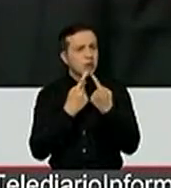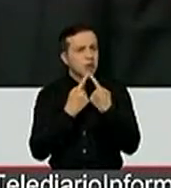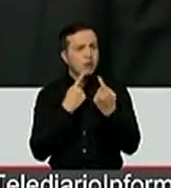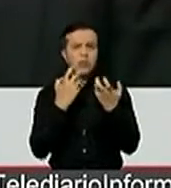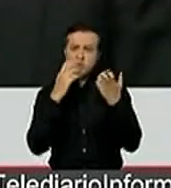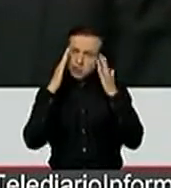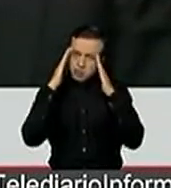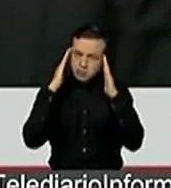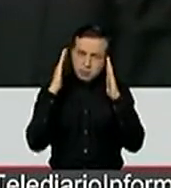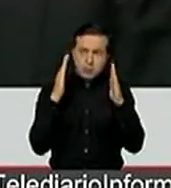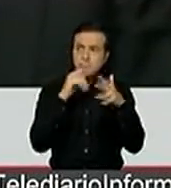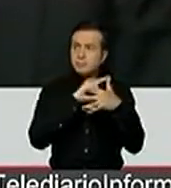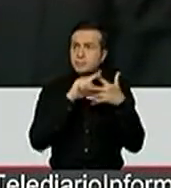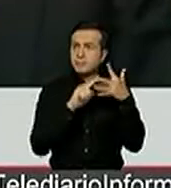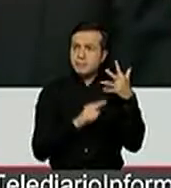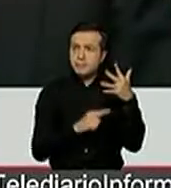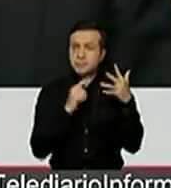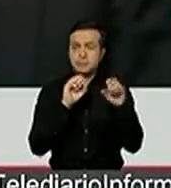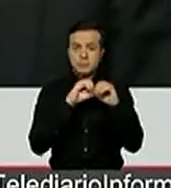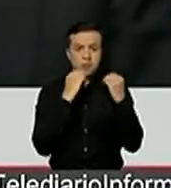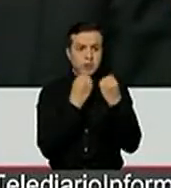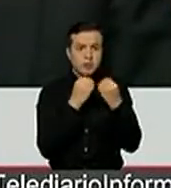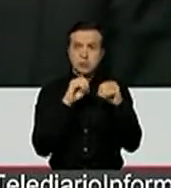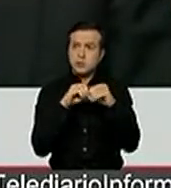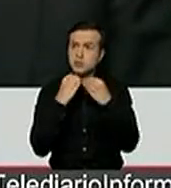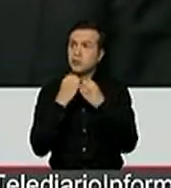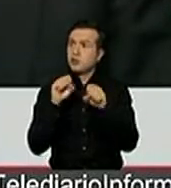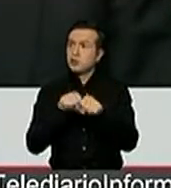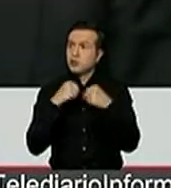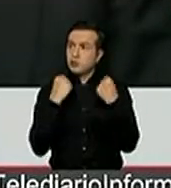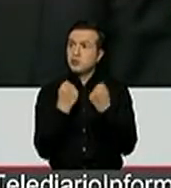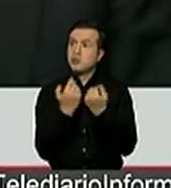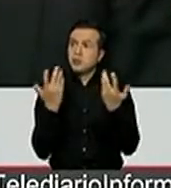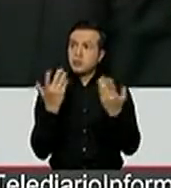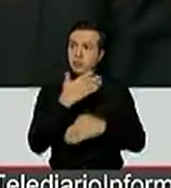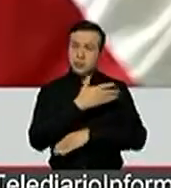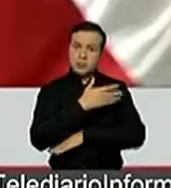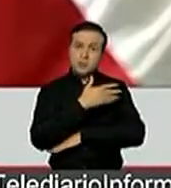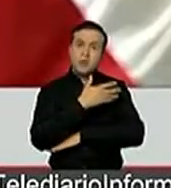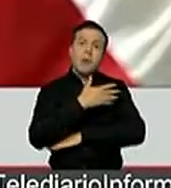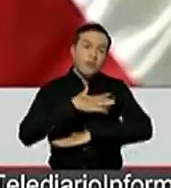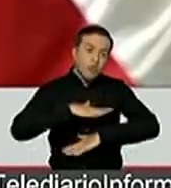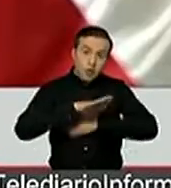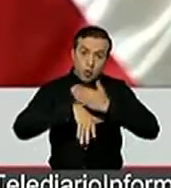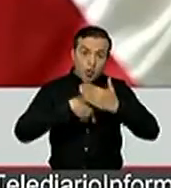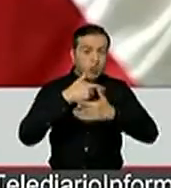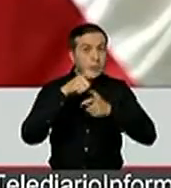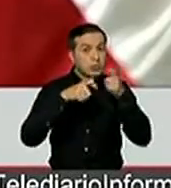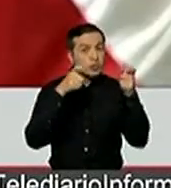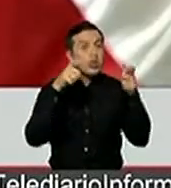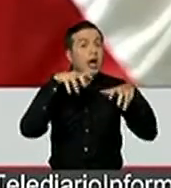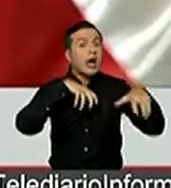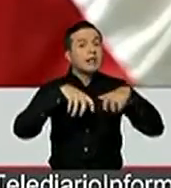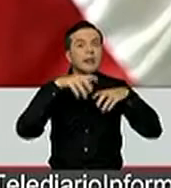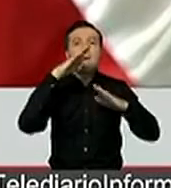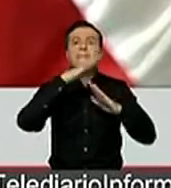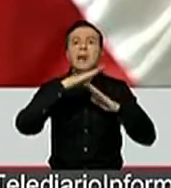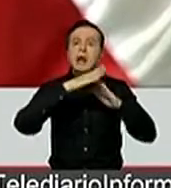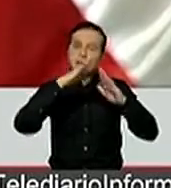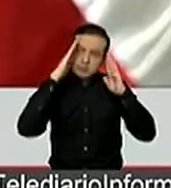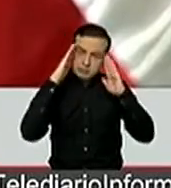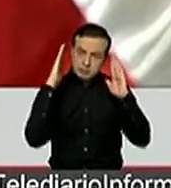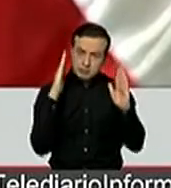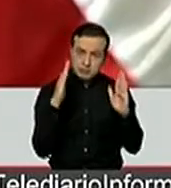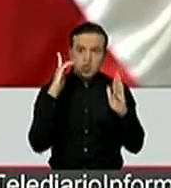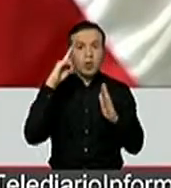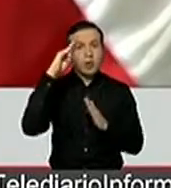encauzar los requerimientos de las organizaciones sociales a través de vías pacíficas. Los presidentes reiteraron la necesidad de respetar los